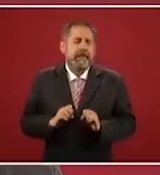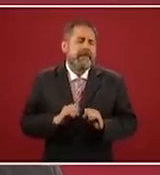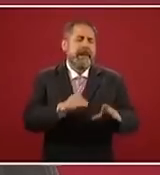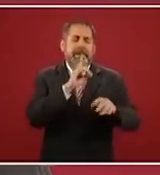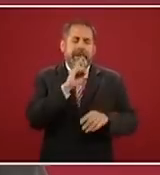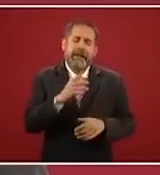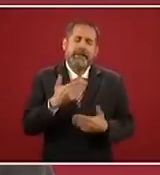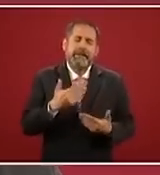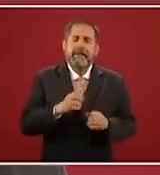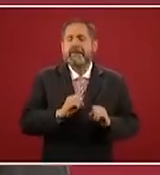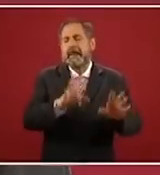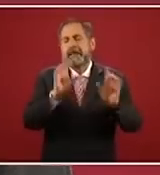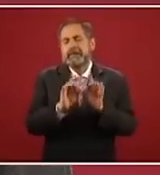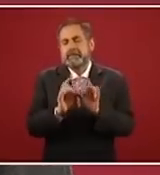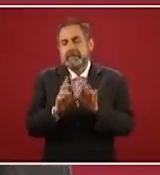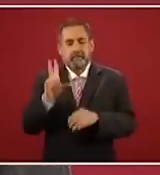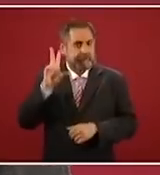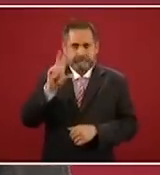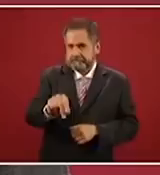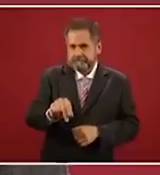impunidad para nadie.